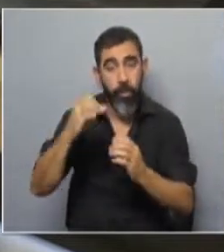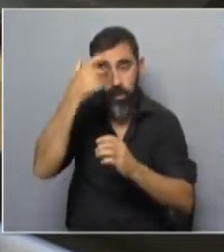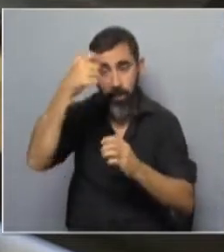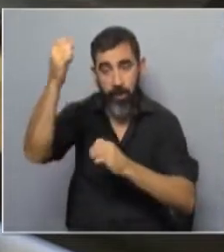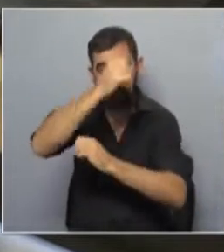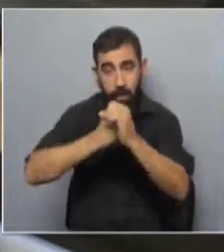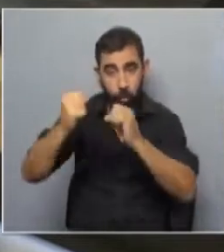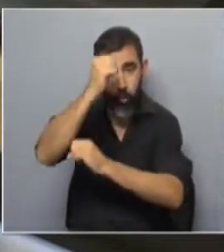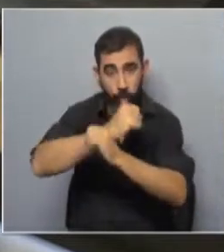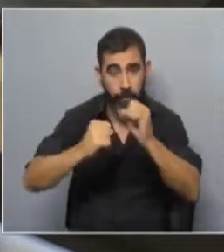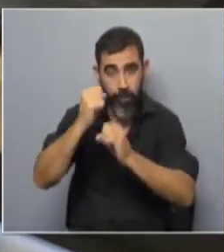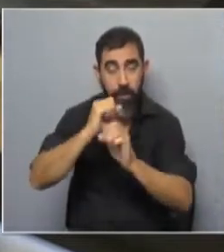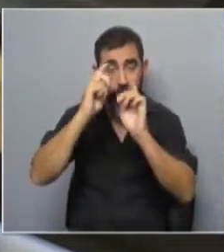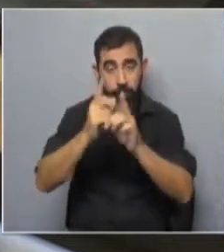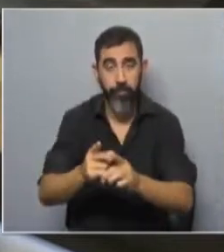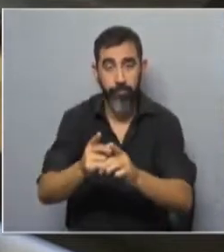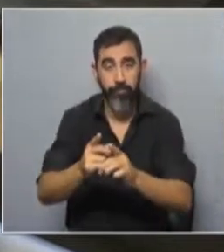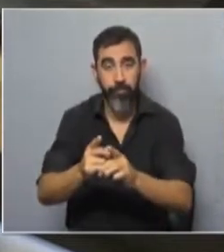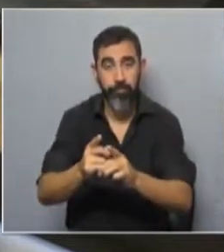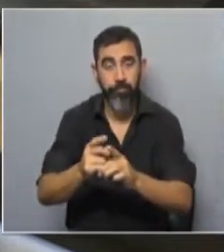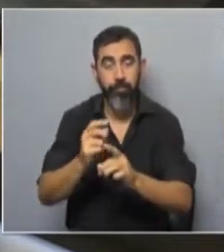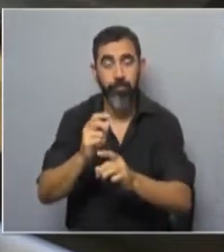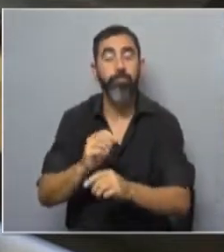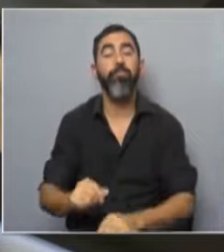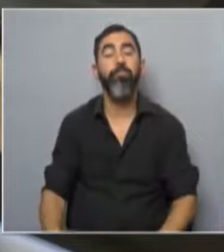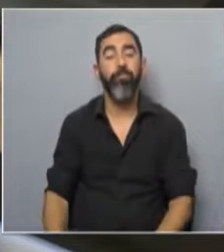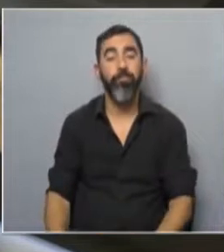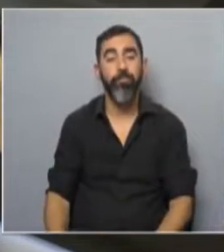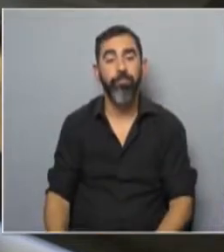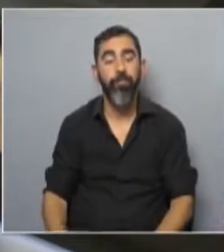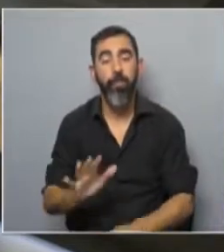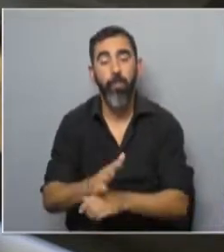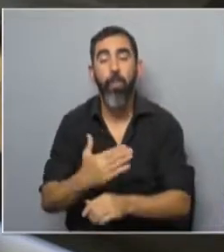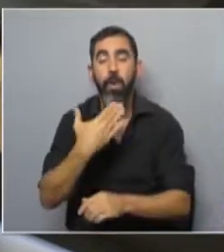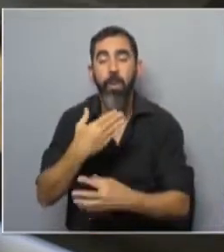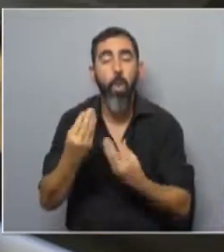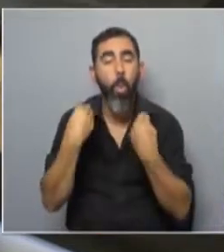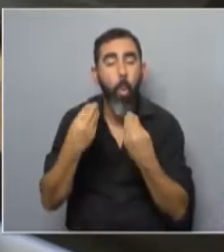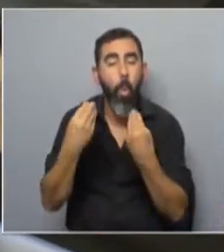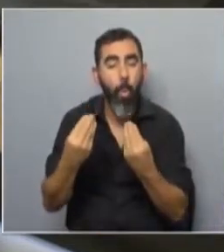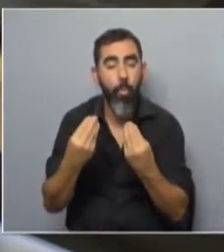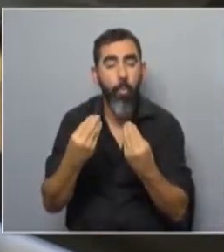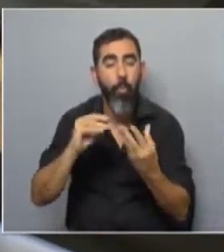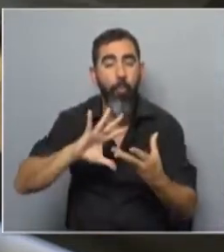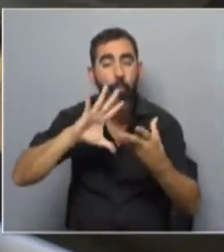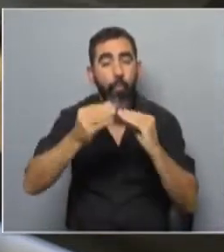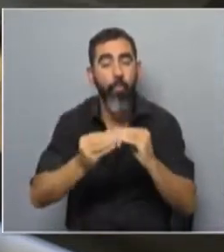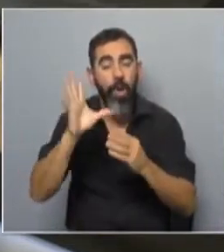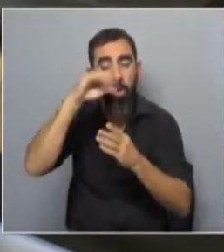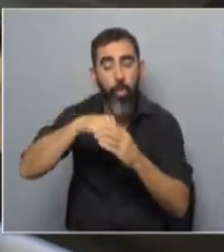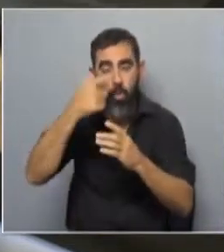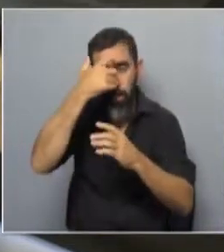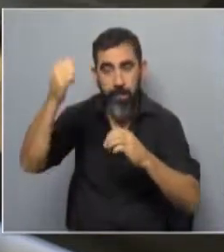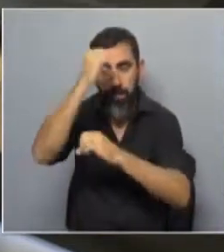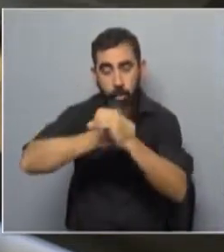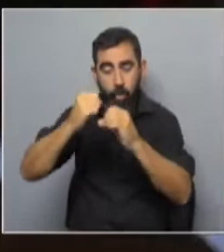tecnologías con un espíritu crítico, si se quiere, ¿no? Como entendiendo cómo, de qué manera incluir tecnologías en el